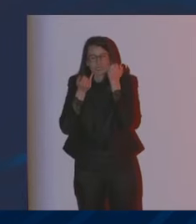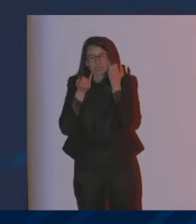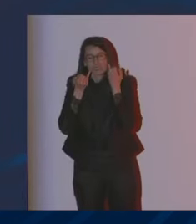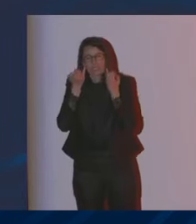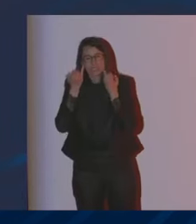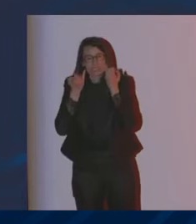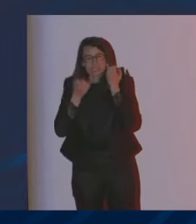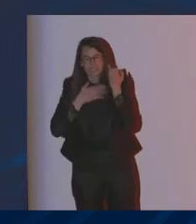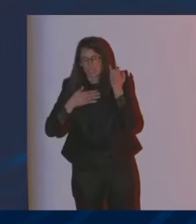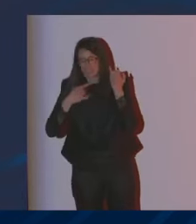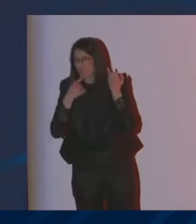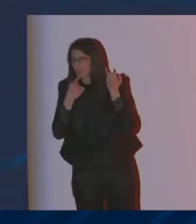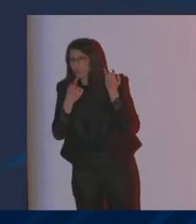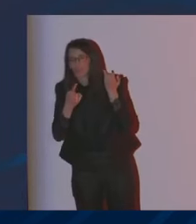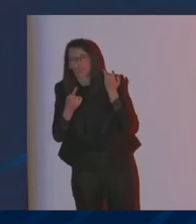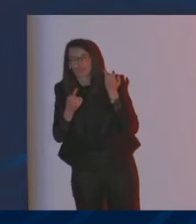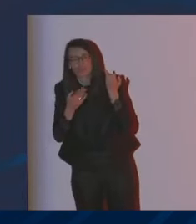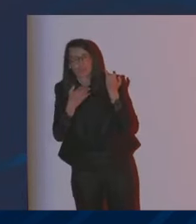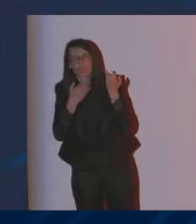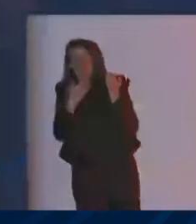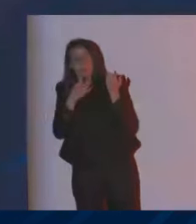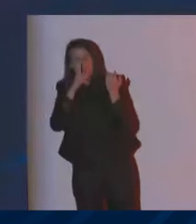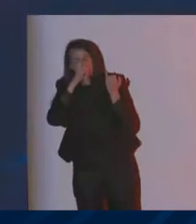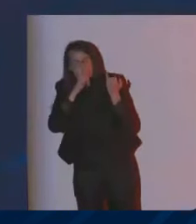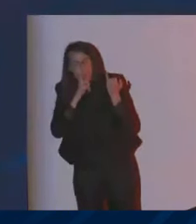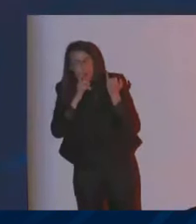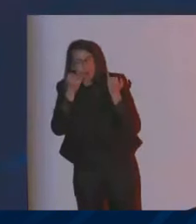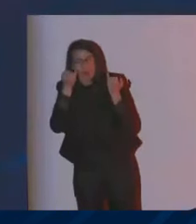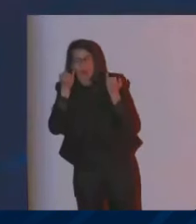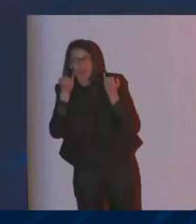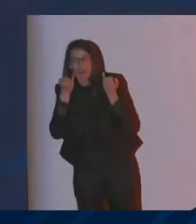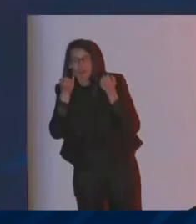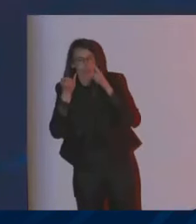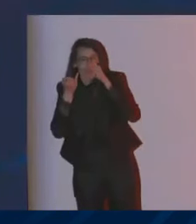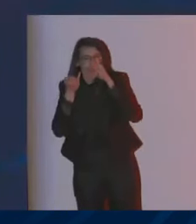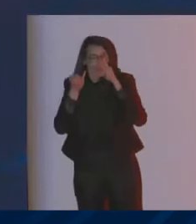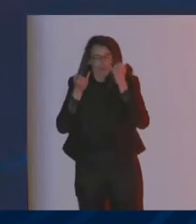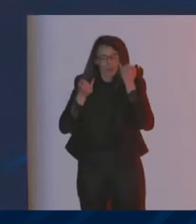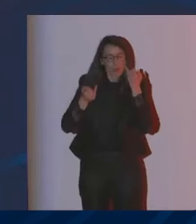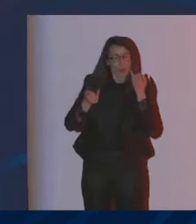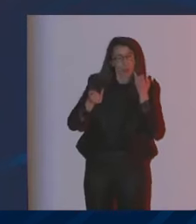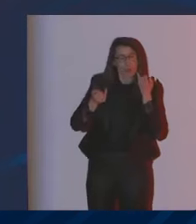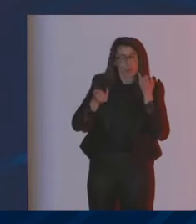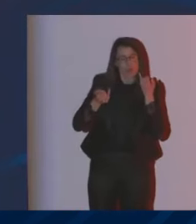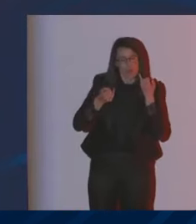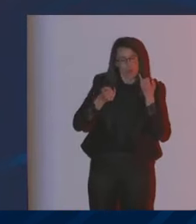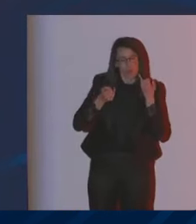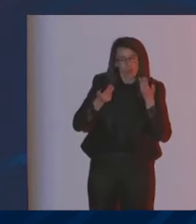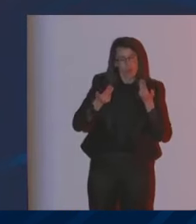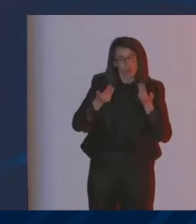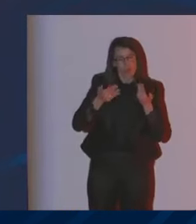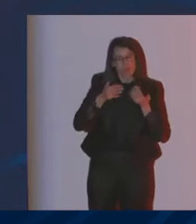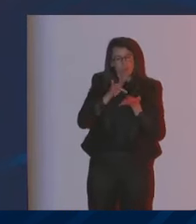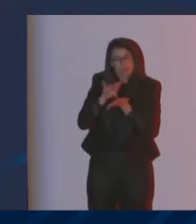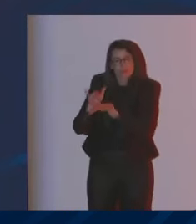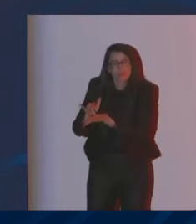es una estela, ¿no? Un recuerdo de lo vivido. Pero es que hay veces que me miro